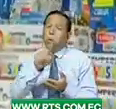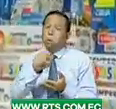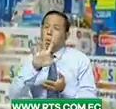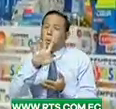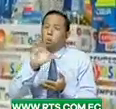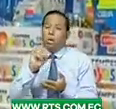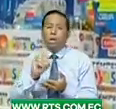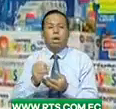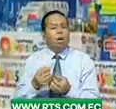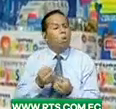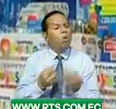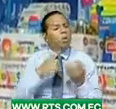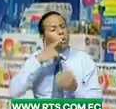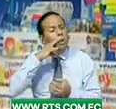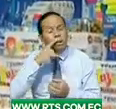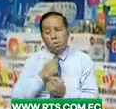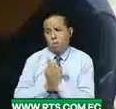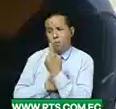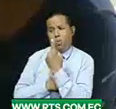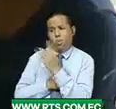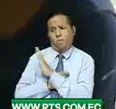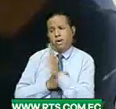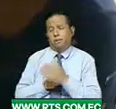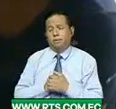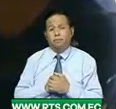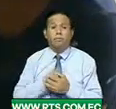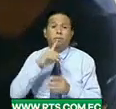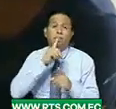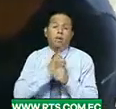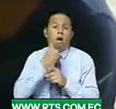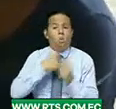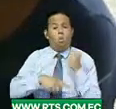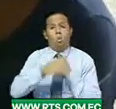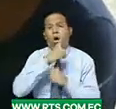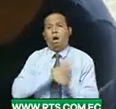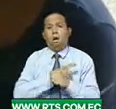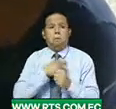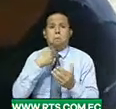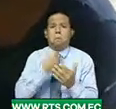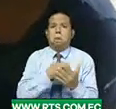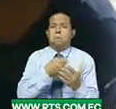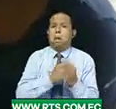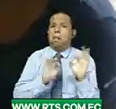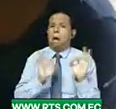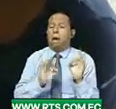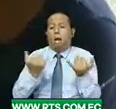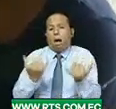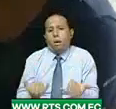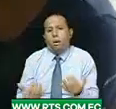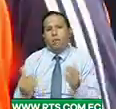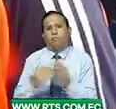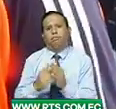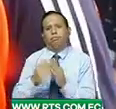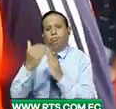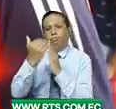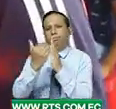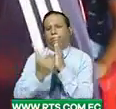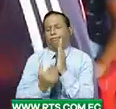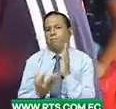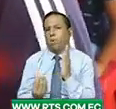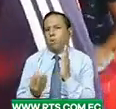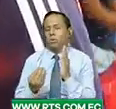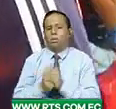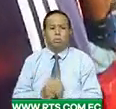35,50. ¿Cuántos niños? Solo para él. Bueno, la verdad que el año pasado casi no se gastó mucho. Este año sí hay que comprar lista completa. Solo una sola